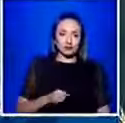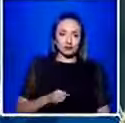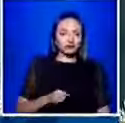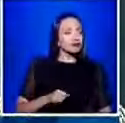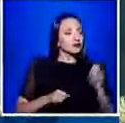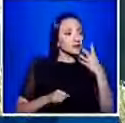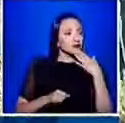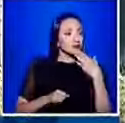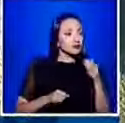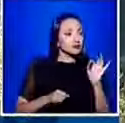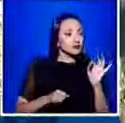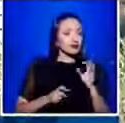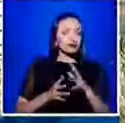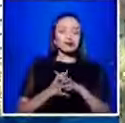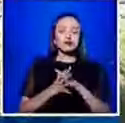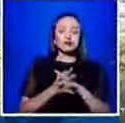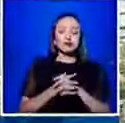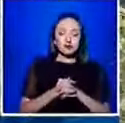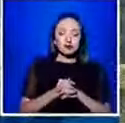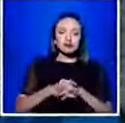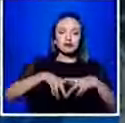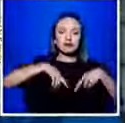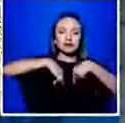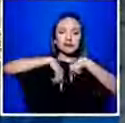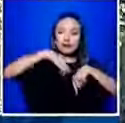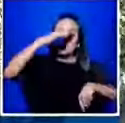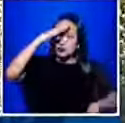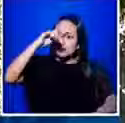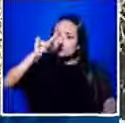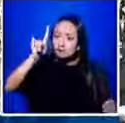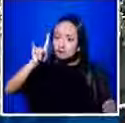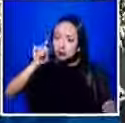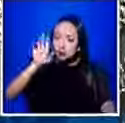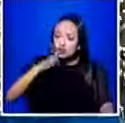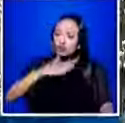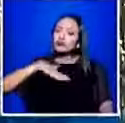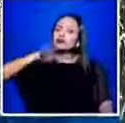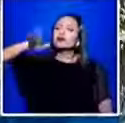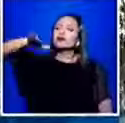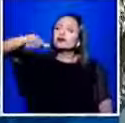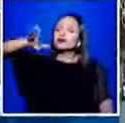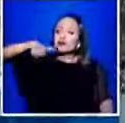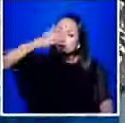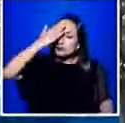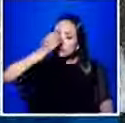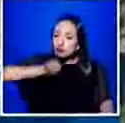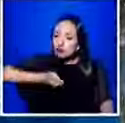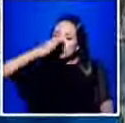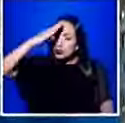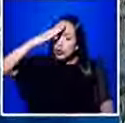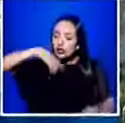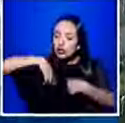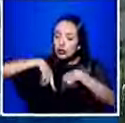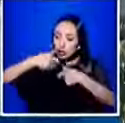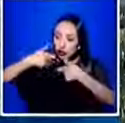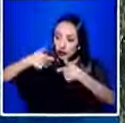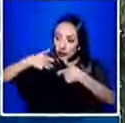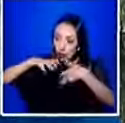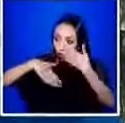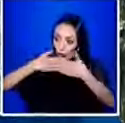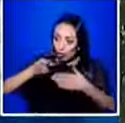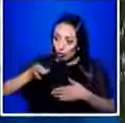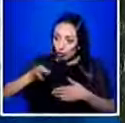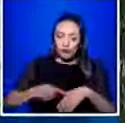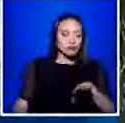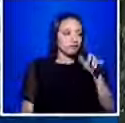muy amable. Preguntarle a los agentes de tránsito cómo está la situación. Señor agente de tránsito, muy buenos días. ¿Alguna novedad por acá? Al momento